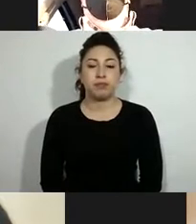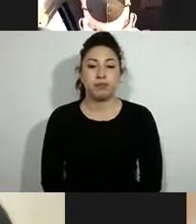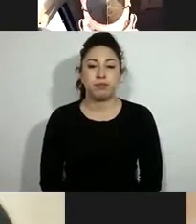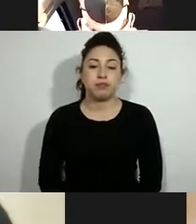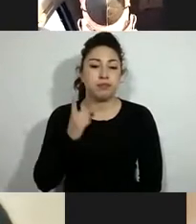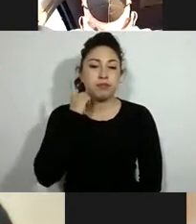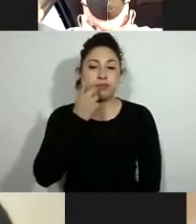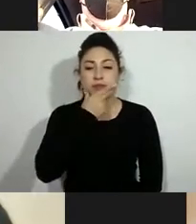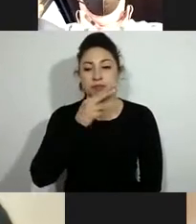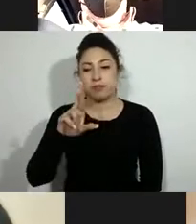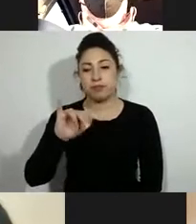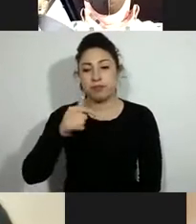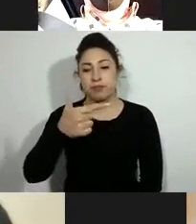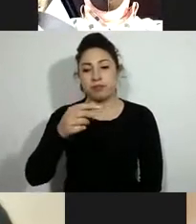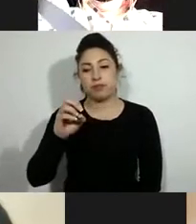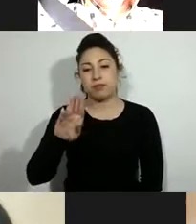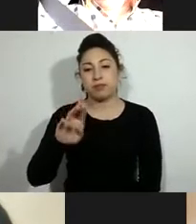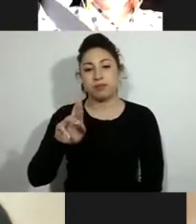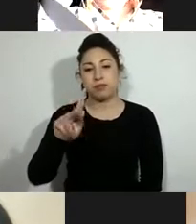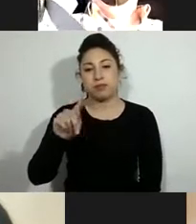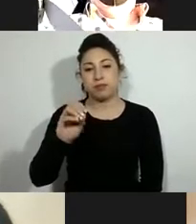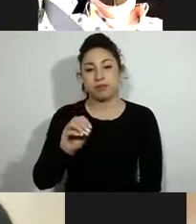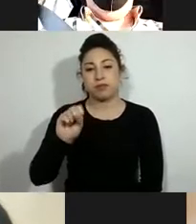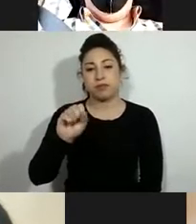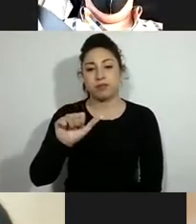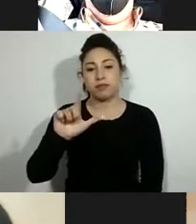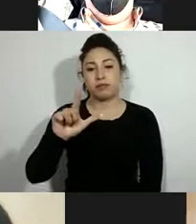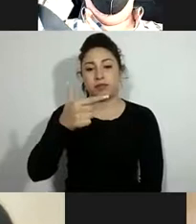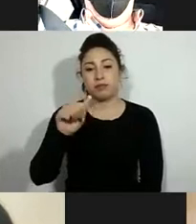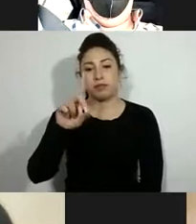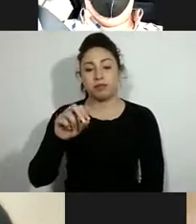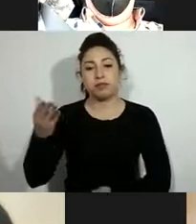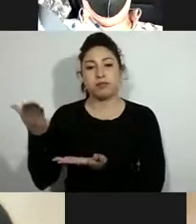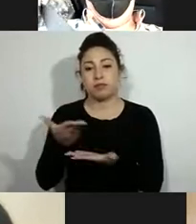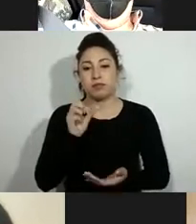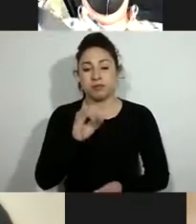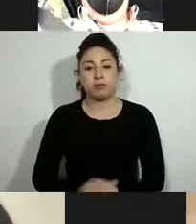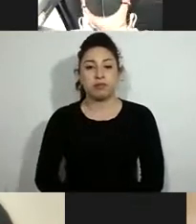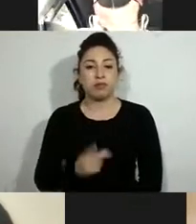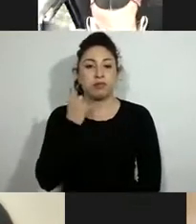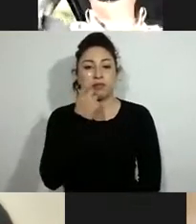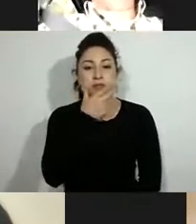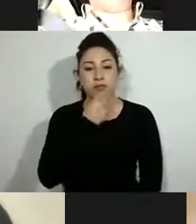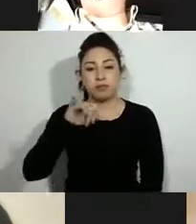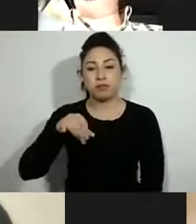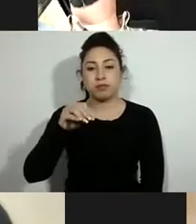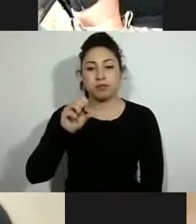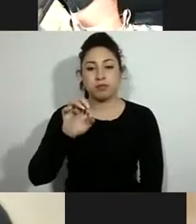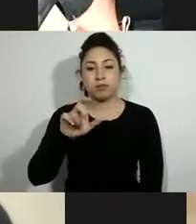Diputado Rigoberto Salgado Vázquez. Rigoberto Salgado Vázquez, presente. Diputado José Luis Rodríguez Díaz de